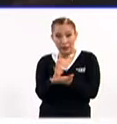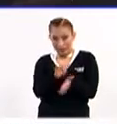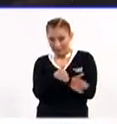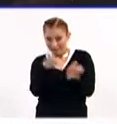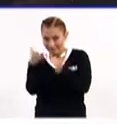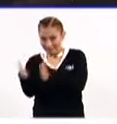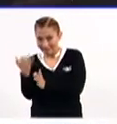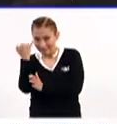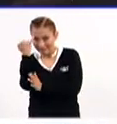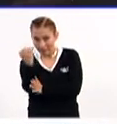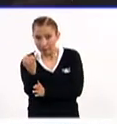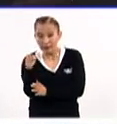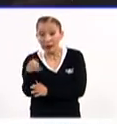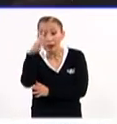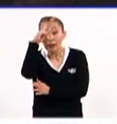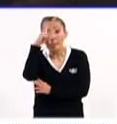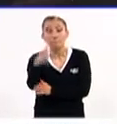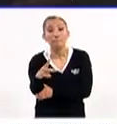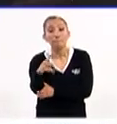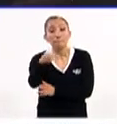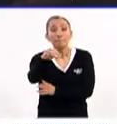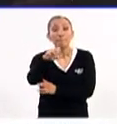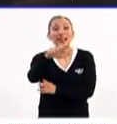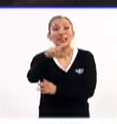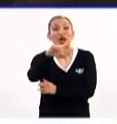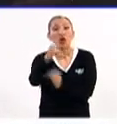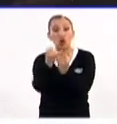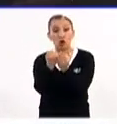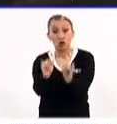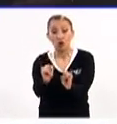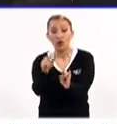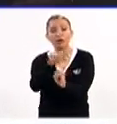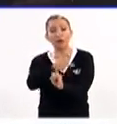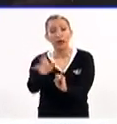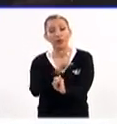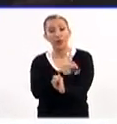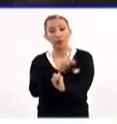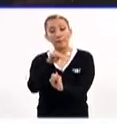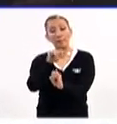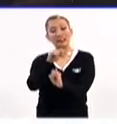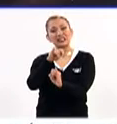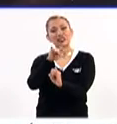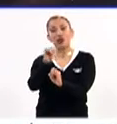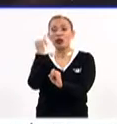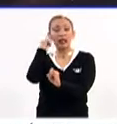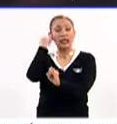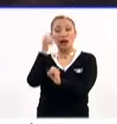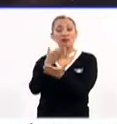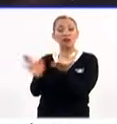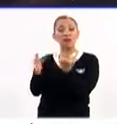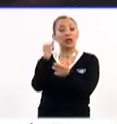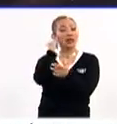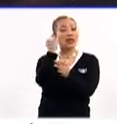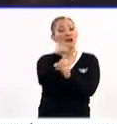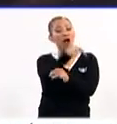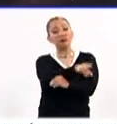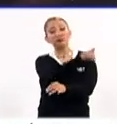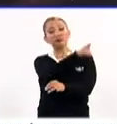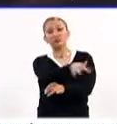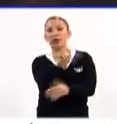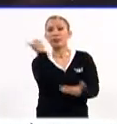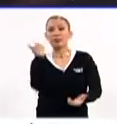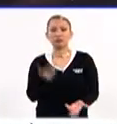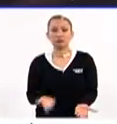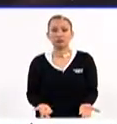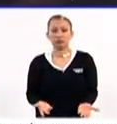siguiente premisa, es que el México independiente ya debe ser mestizo, no debe ser indígena, porque los indígenas fueron